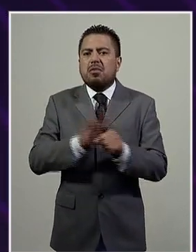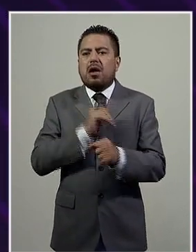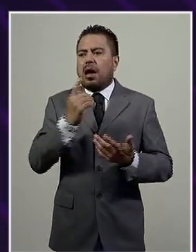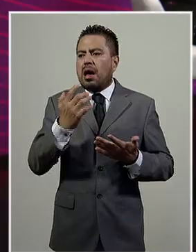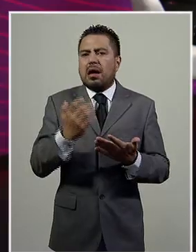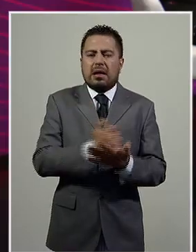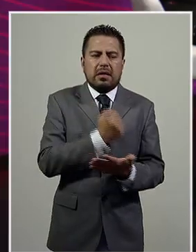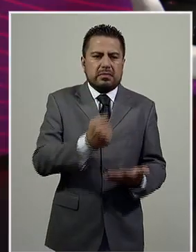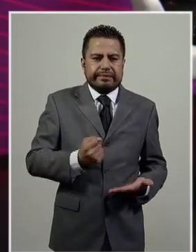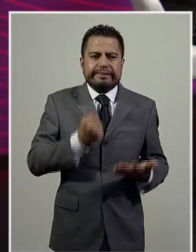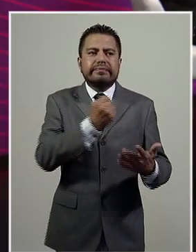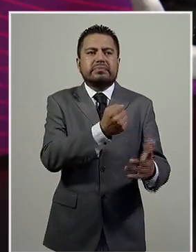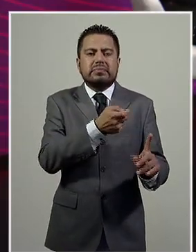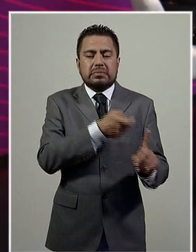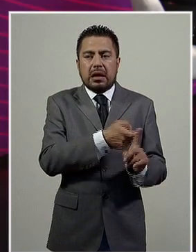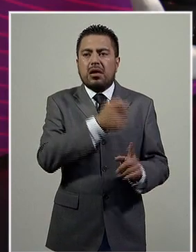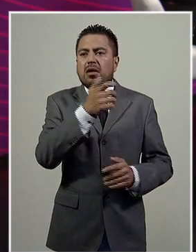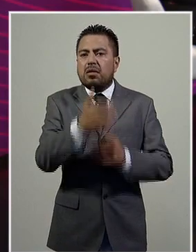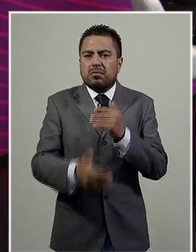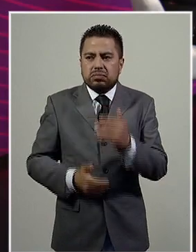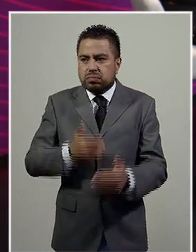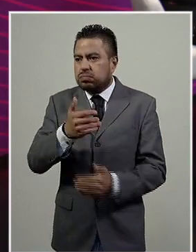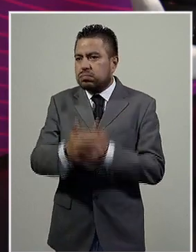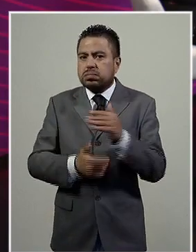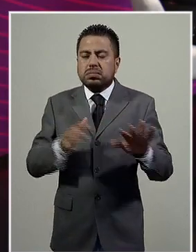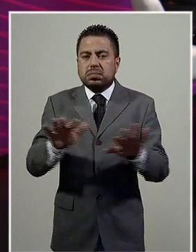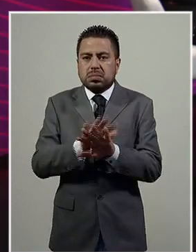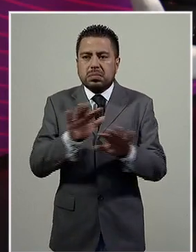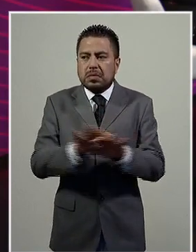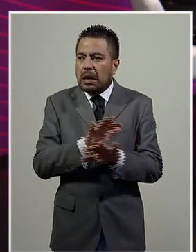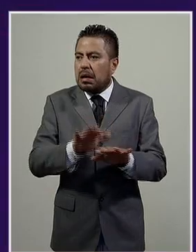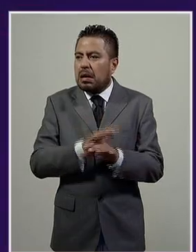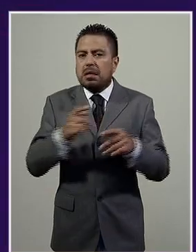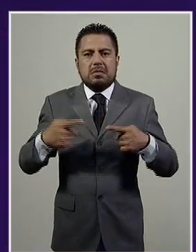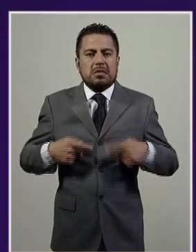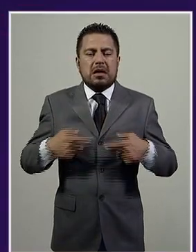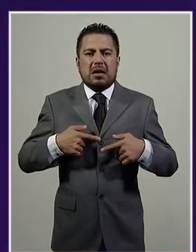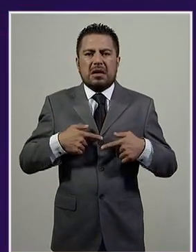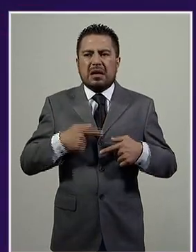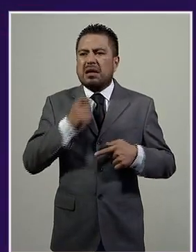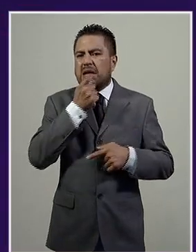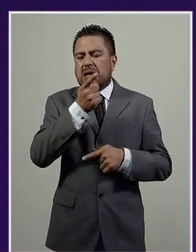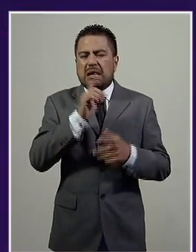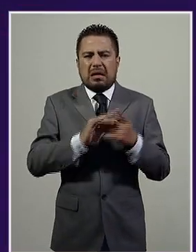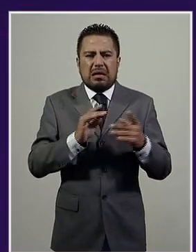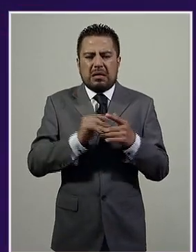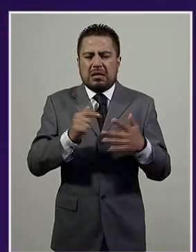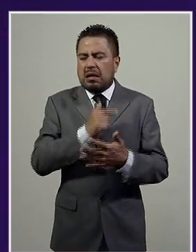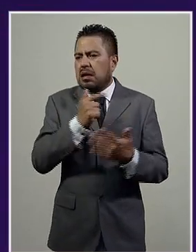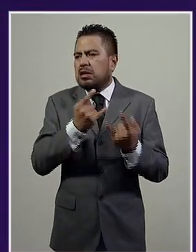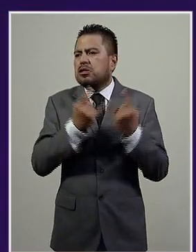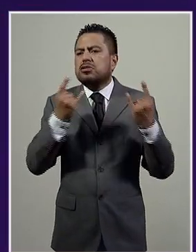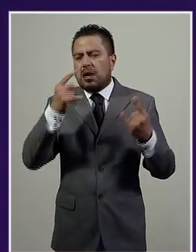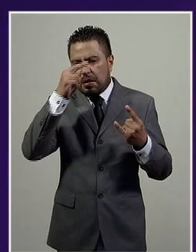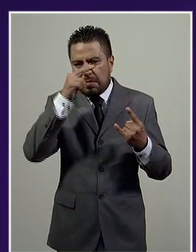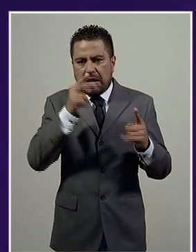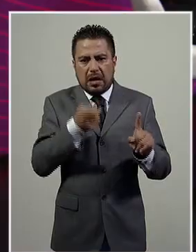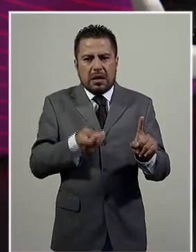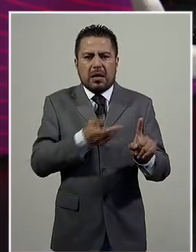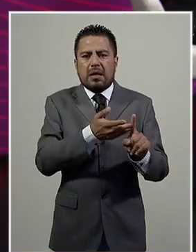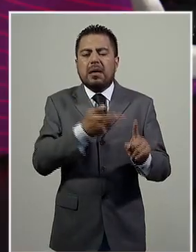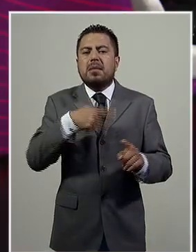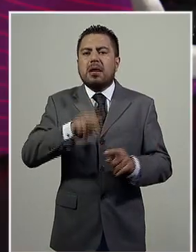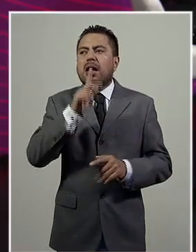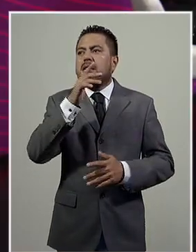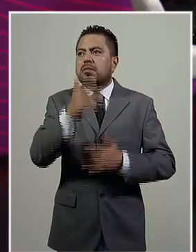ganado, ¿no? Entonces, conforme la civilización va avanzando, te estoy hablando de un caso muy geográficamente, hablando de México, ¿no? Pero